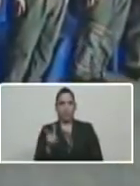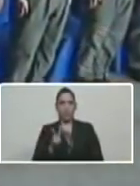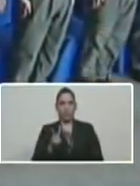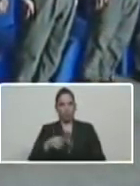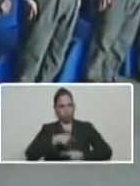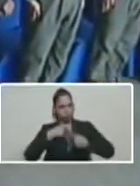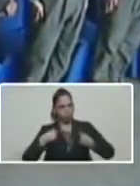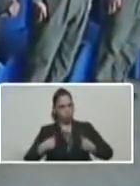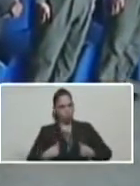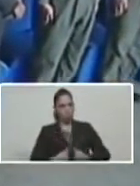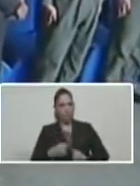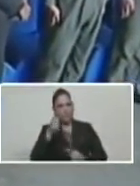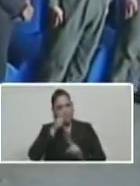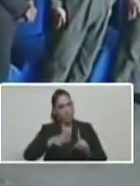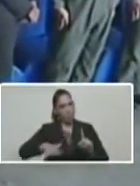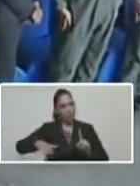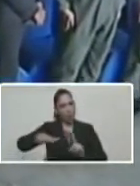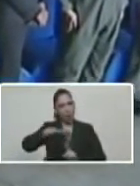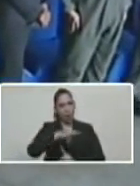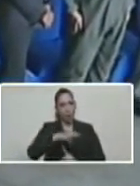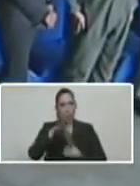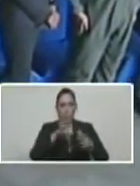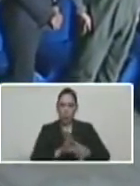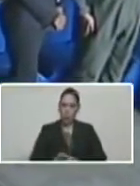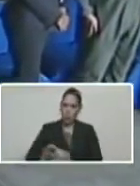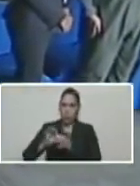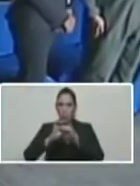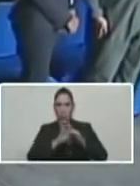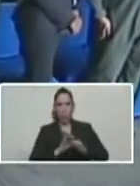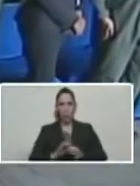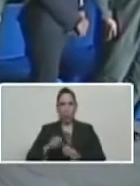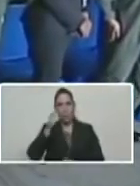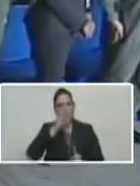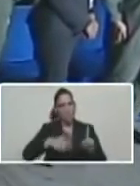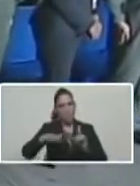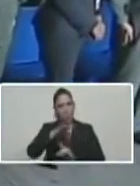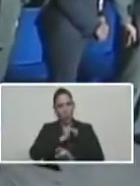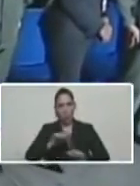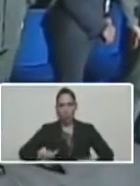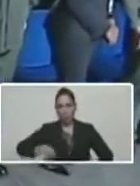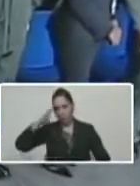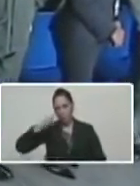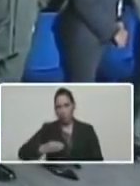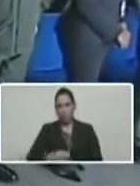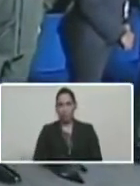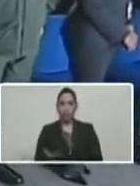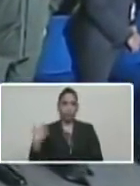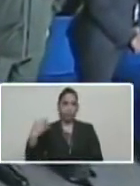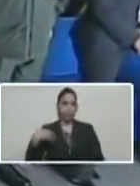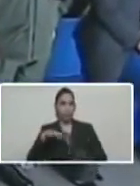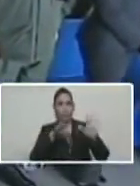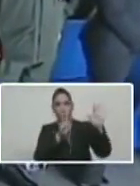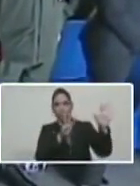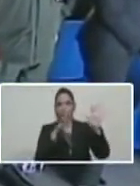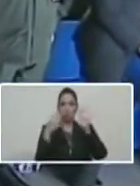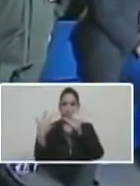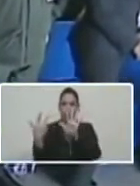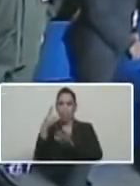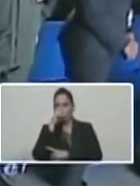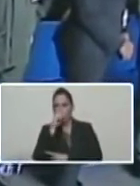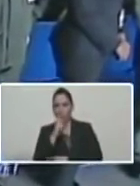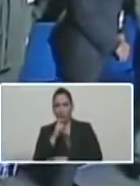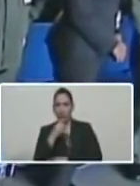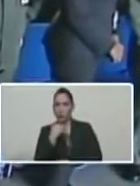corazón del pueblo, en el corazón de la Unión Cívico-Militar. Si recordamos 98 años, rumbo al